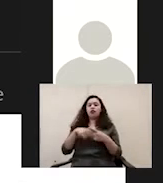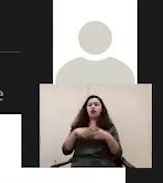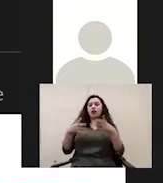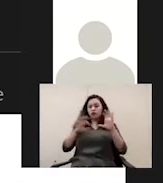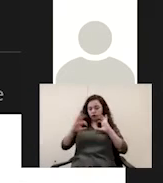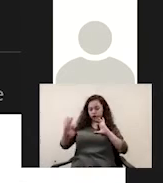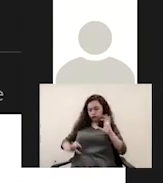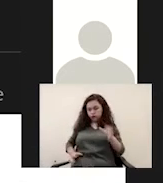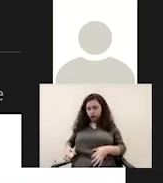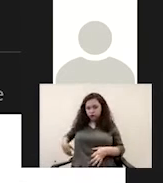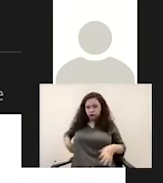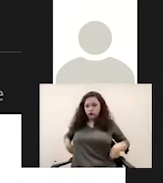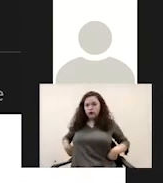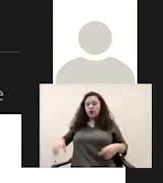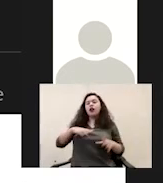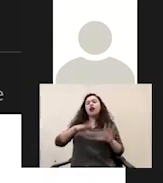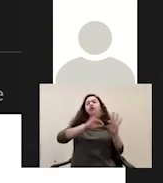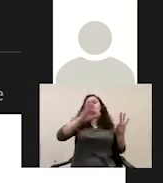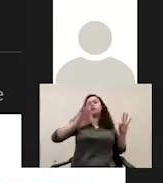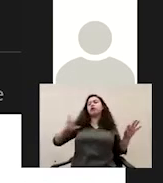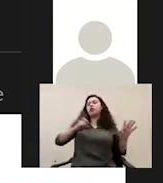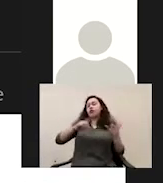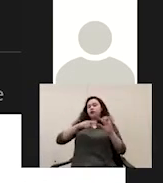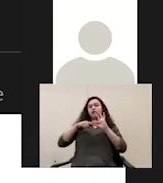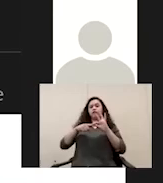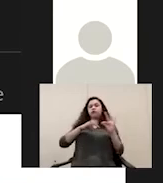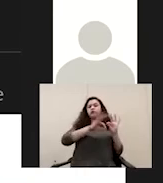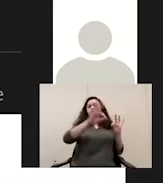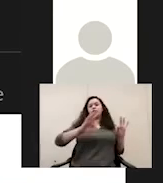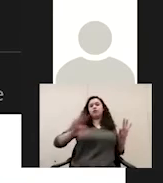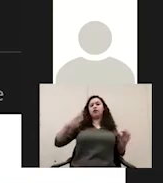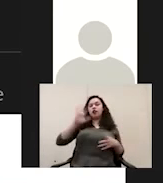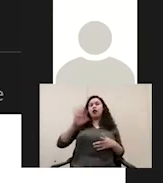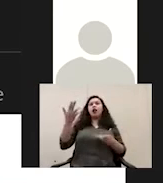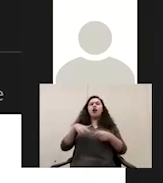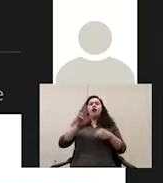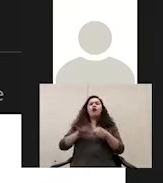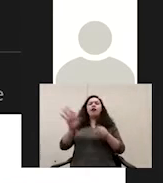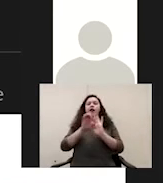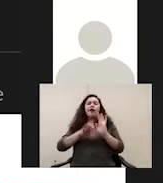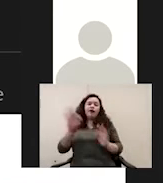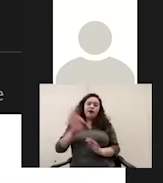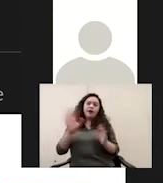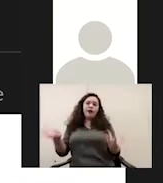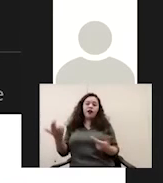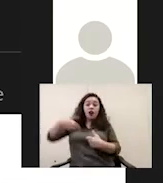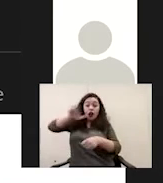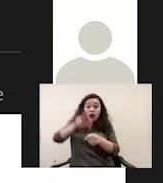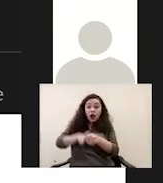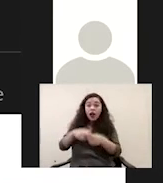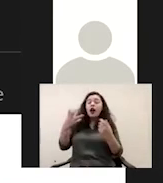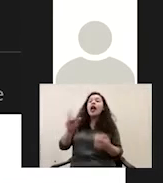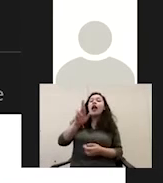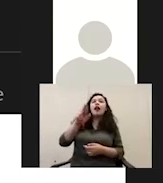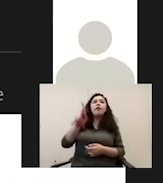que tiene que llevar una ruta y se tiene que trazar una ruta, a lo mejor en un hospital, por ejemplo. En un hospital sí se utiliza RPBI